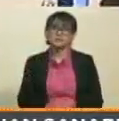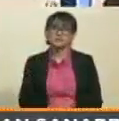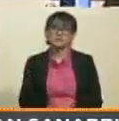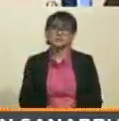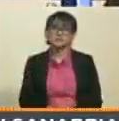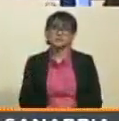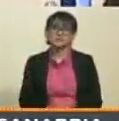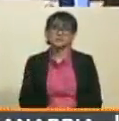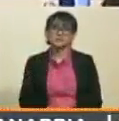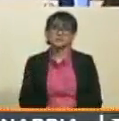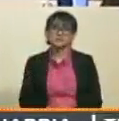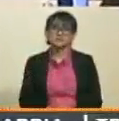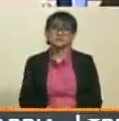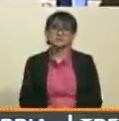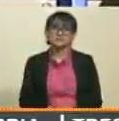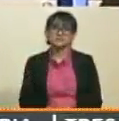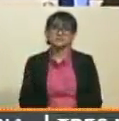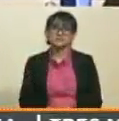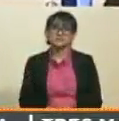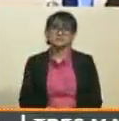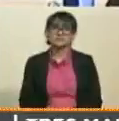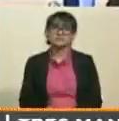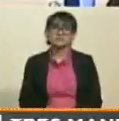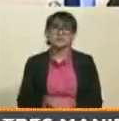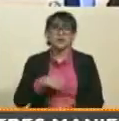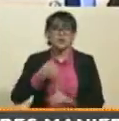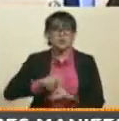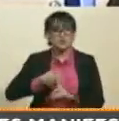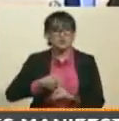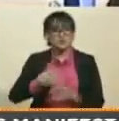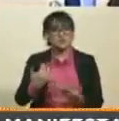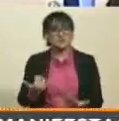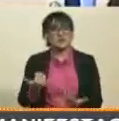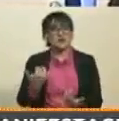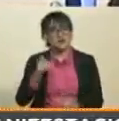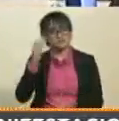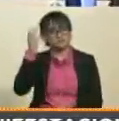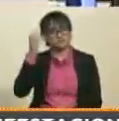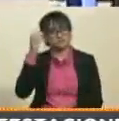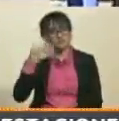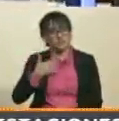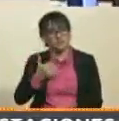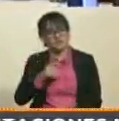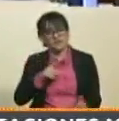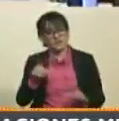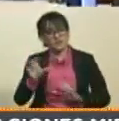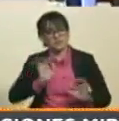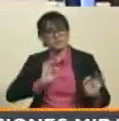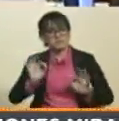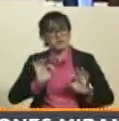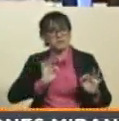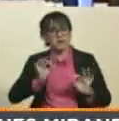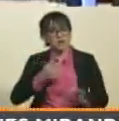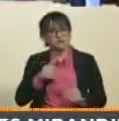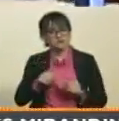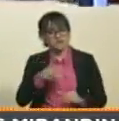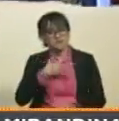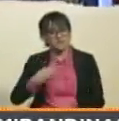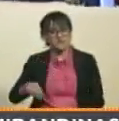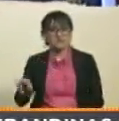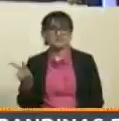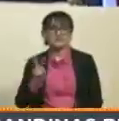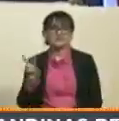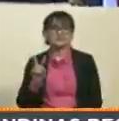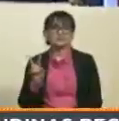estoy curtido en la batalla, que estoy capacitado y preparado para gobernar Venezuela.